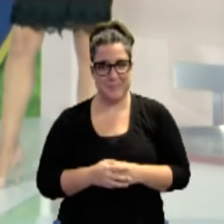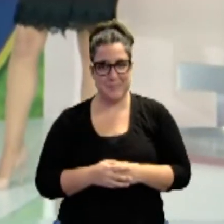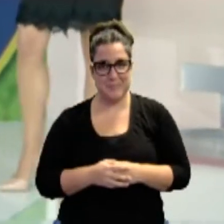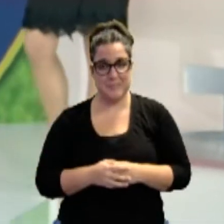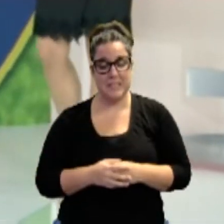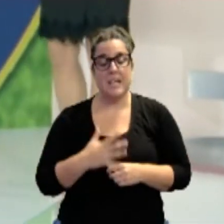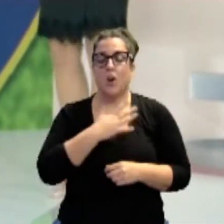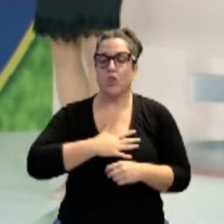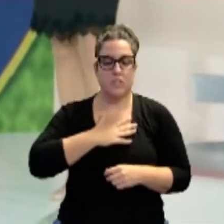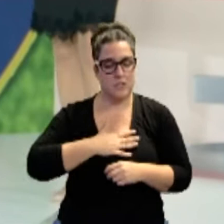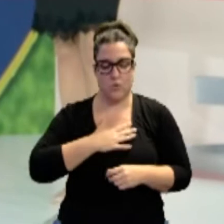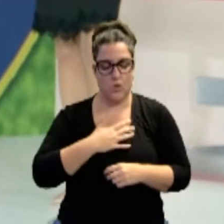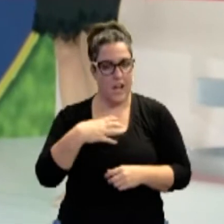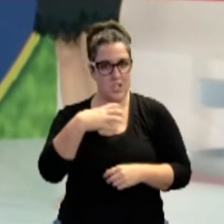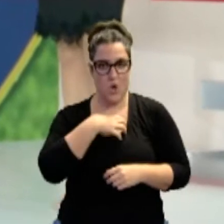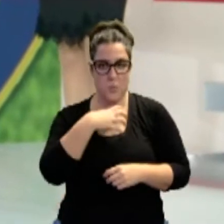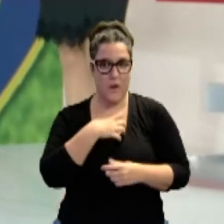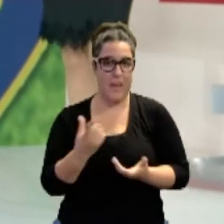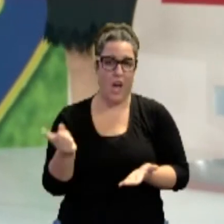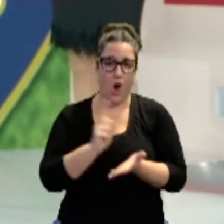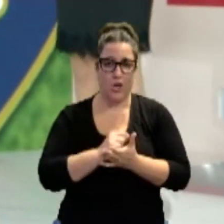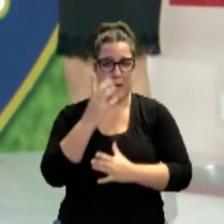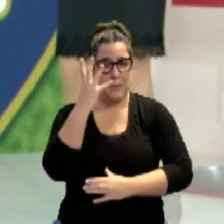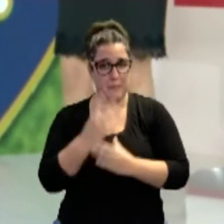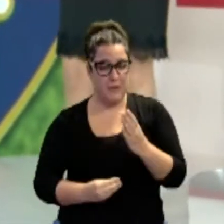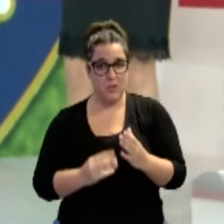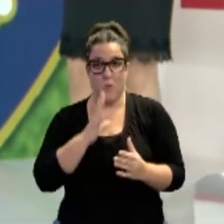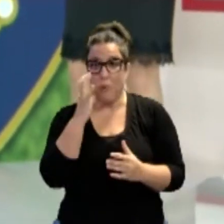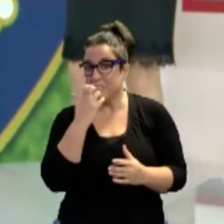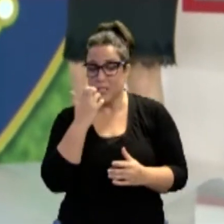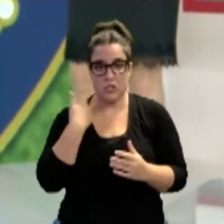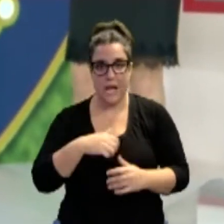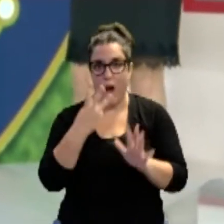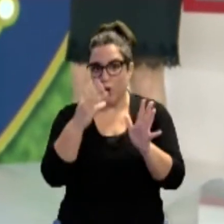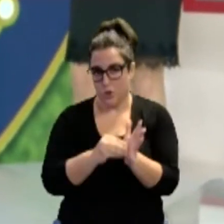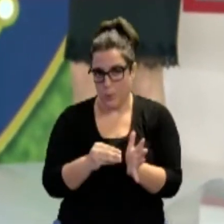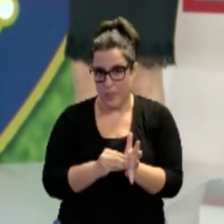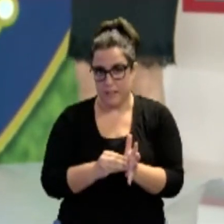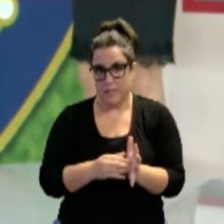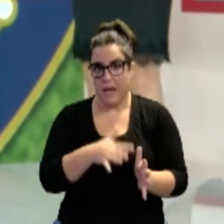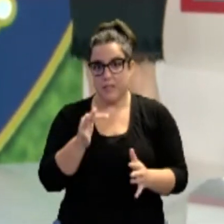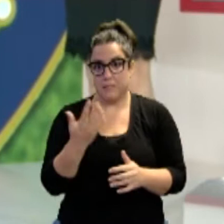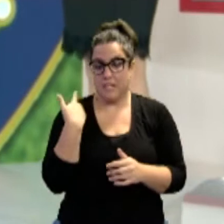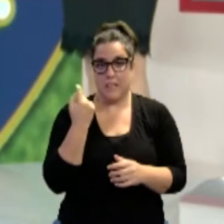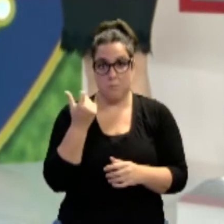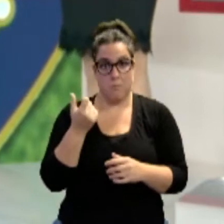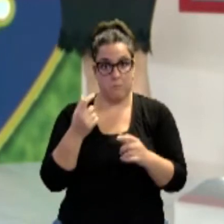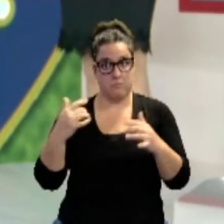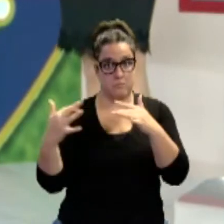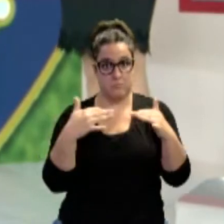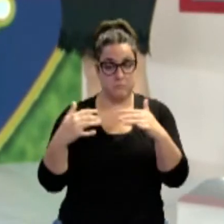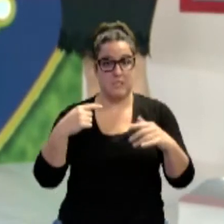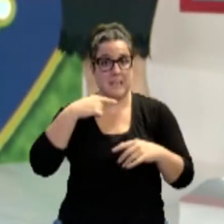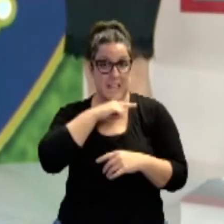Y Osasuna no puede permitirse otro tropiezo más. Sería el octavo consecutivo y además ante un recién ascendido rival directo como el